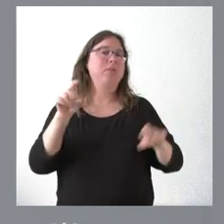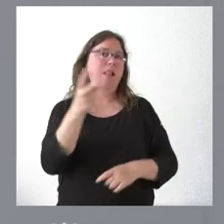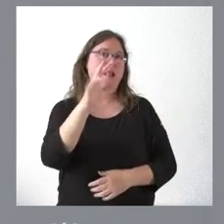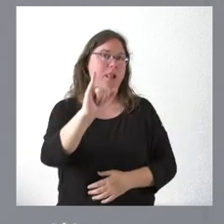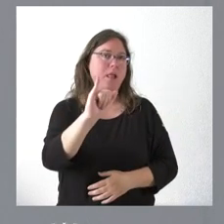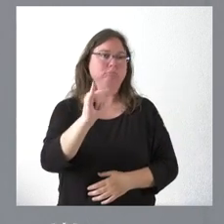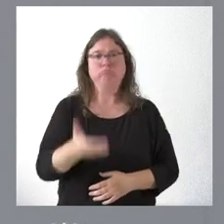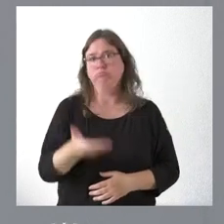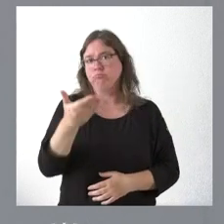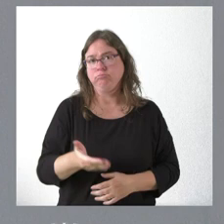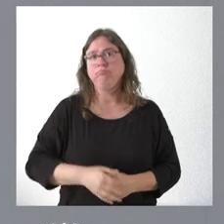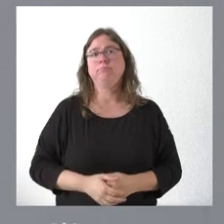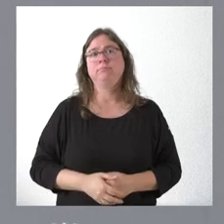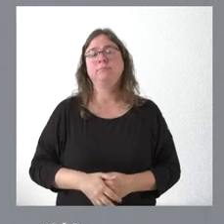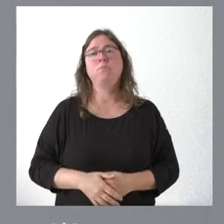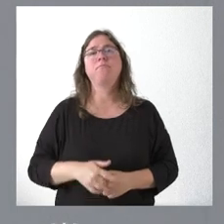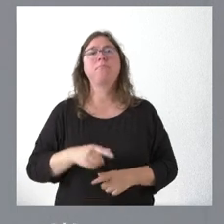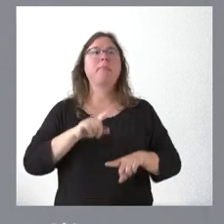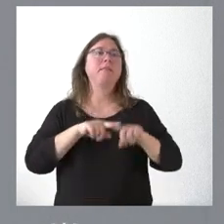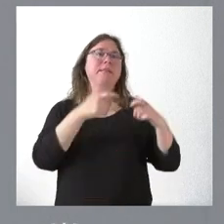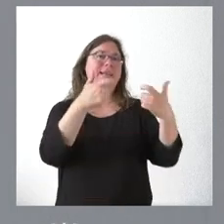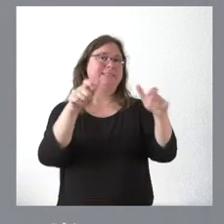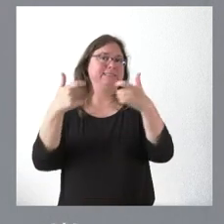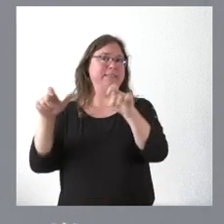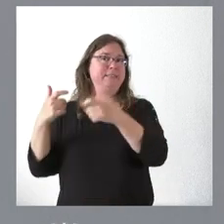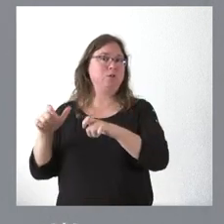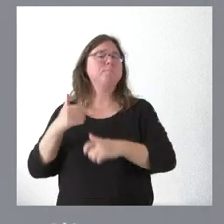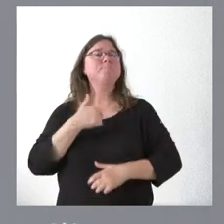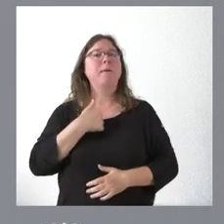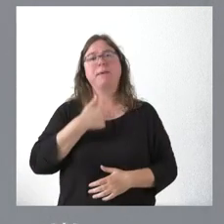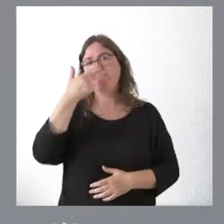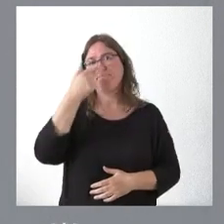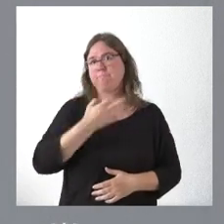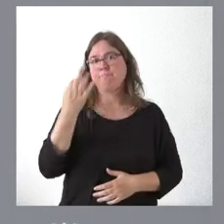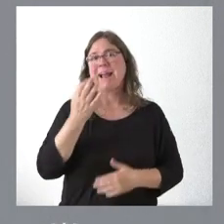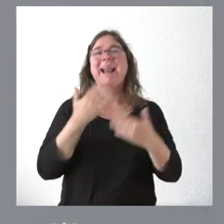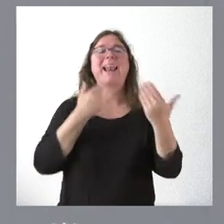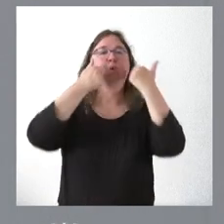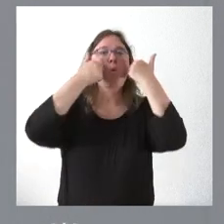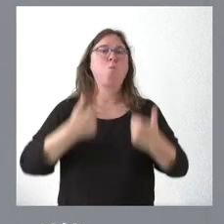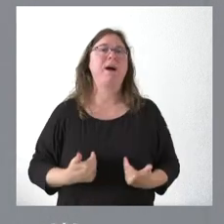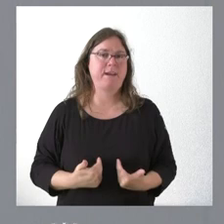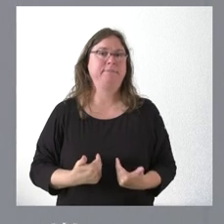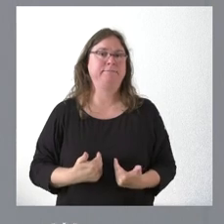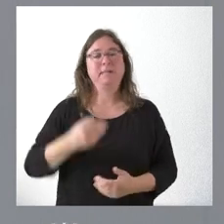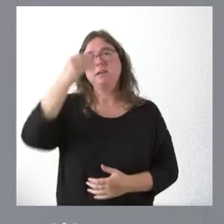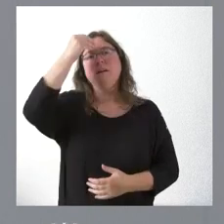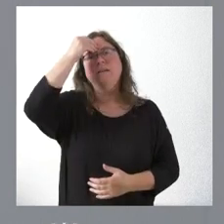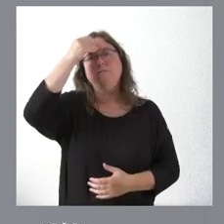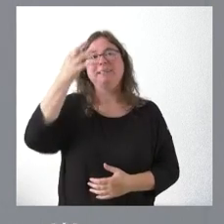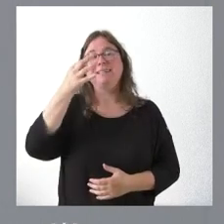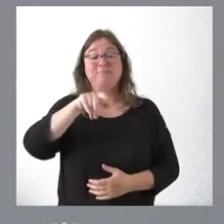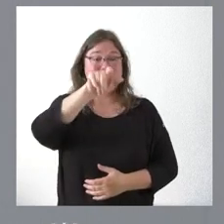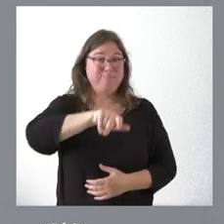son muy relevantes, muy importantes en diversos sectores productivos, pero nos importa también las relaciones humanas, pensar en los